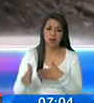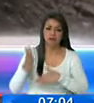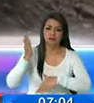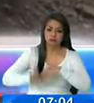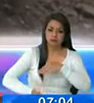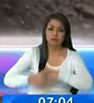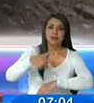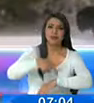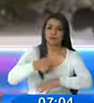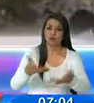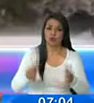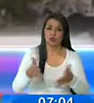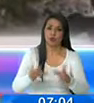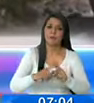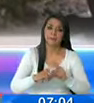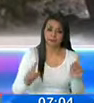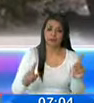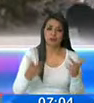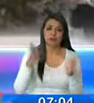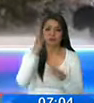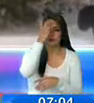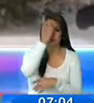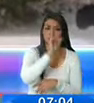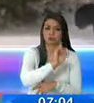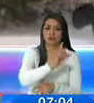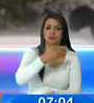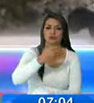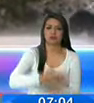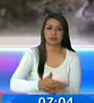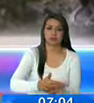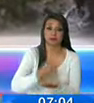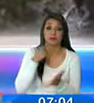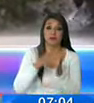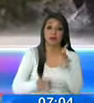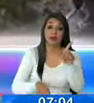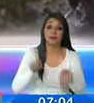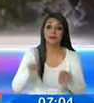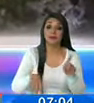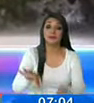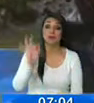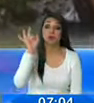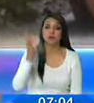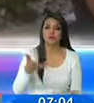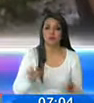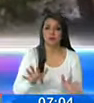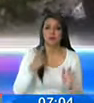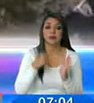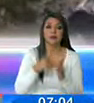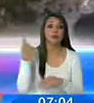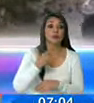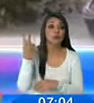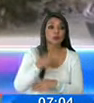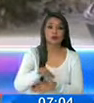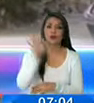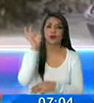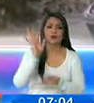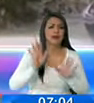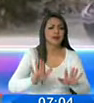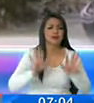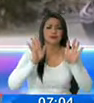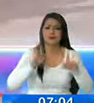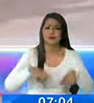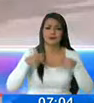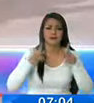determinen plazos para hacerlo. Muchas de las veces no se le puede encontrar y a veces en uno o dos días se lo encuentra a la